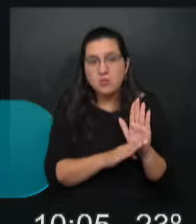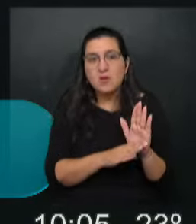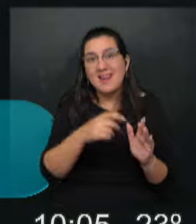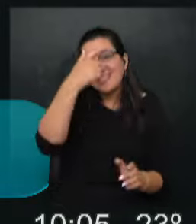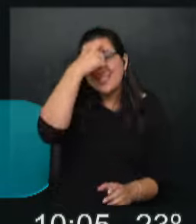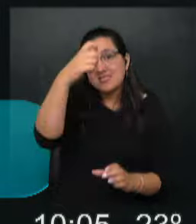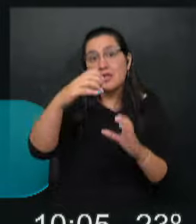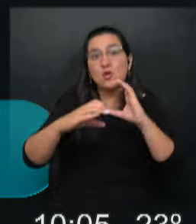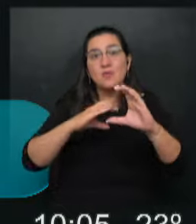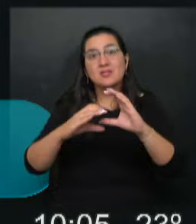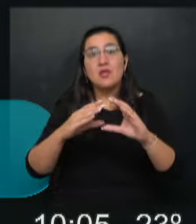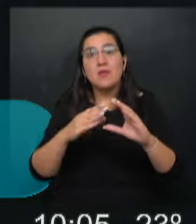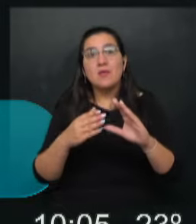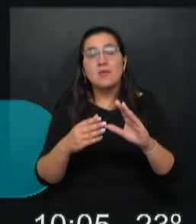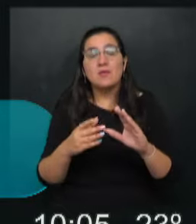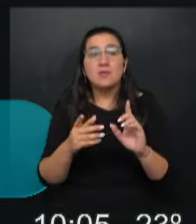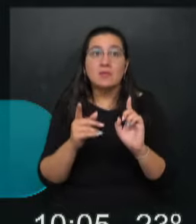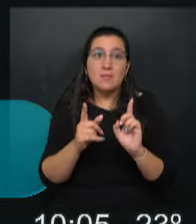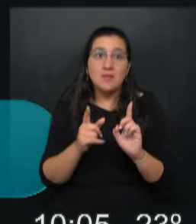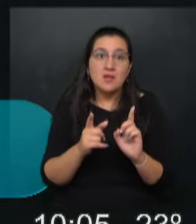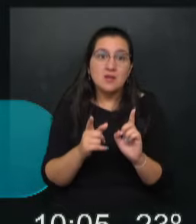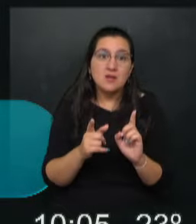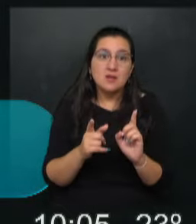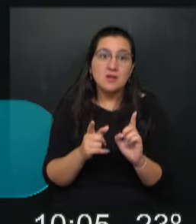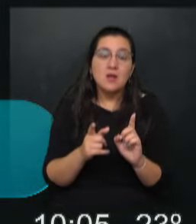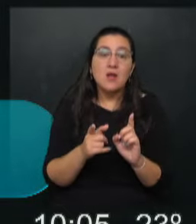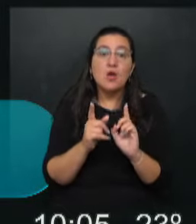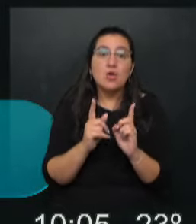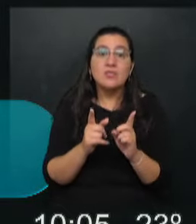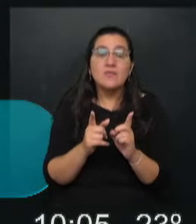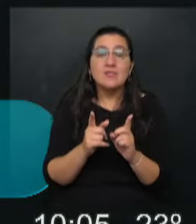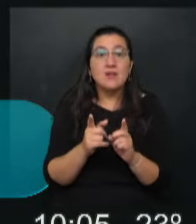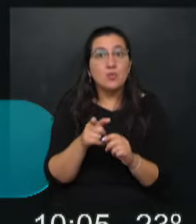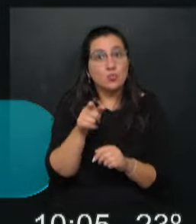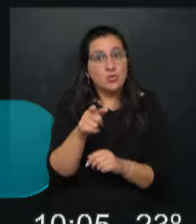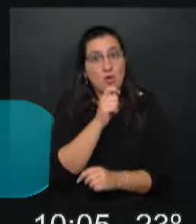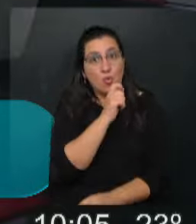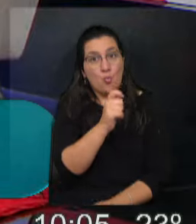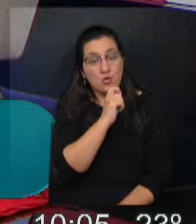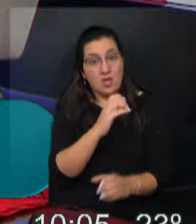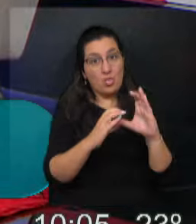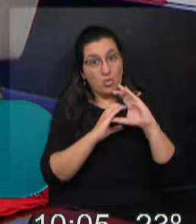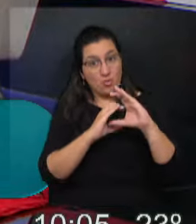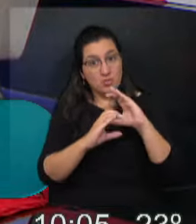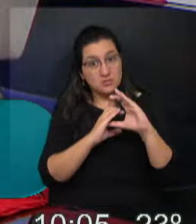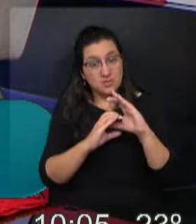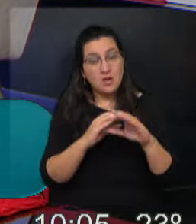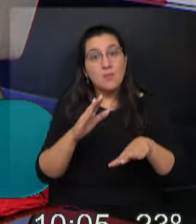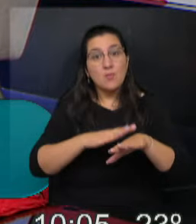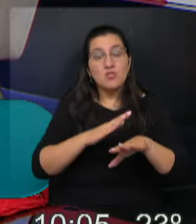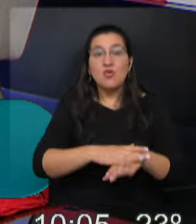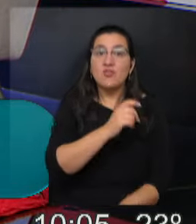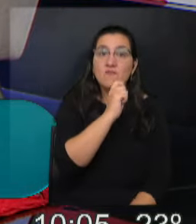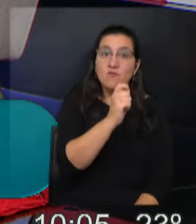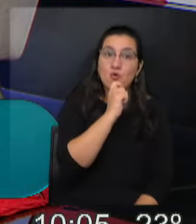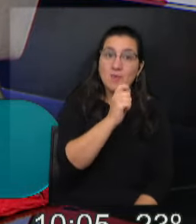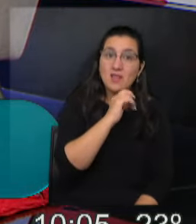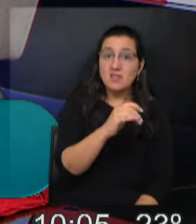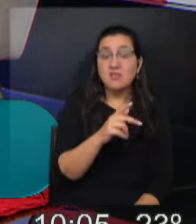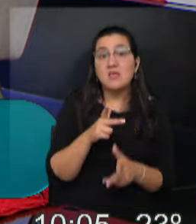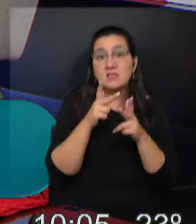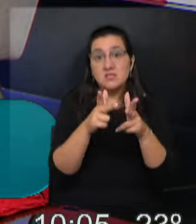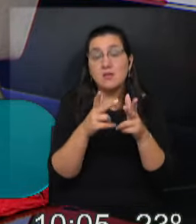la Comunicación, bueno, también el rigor que tienen que tener ustedes los comunicadores, claro, a la hora de informar y a la hora de decir, porque